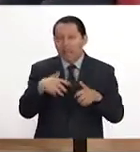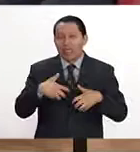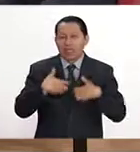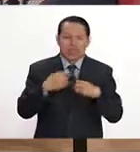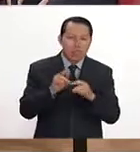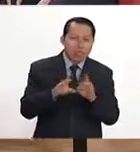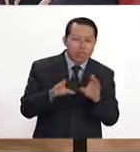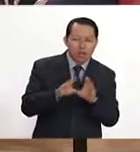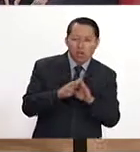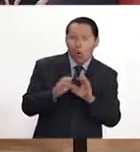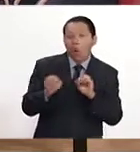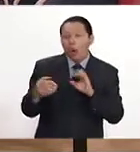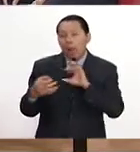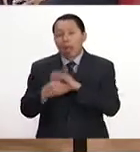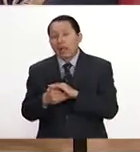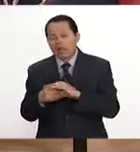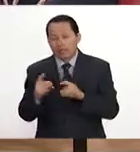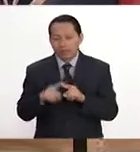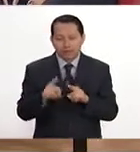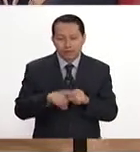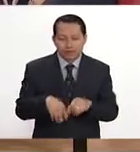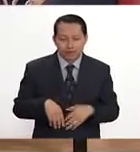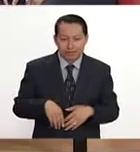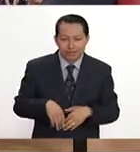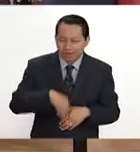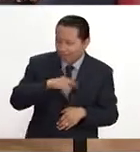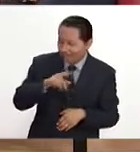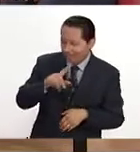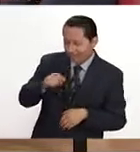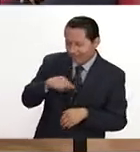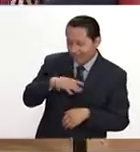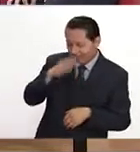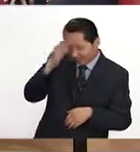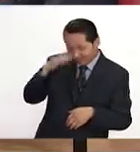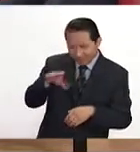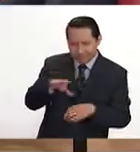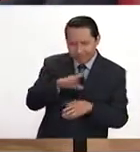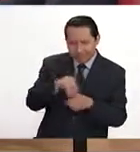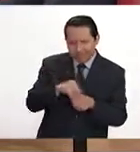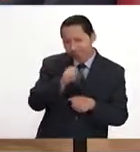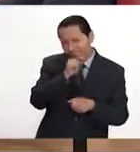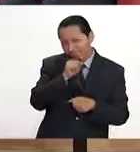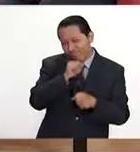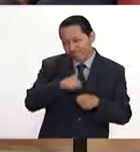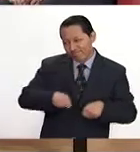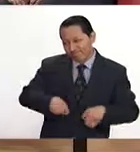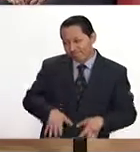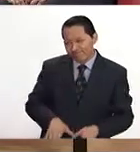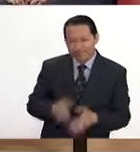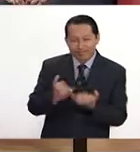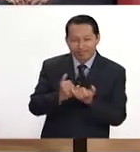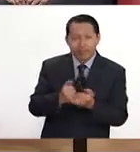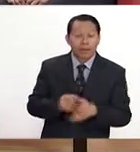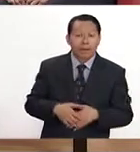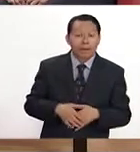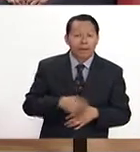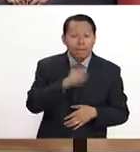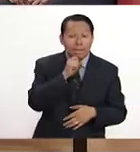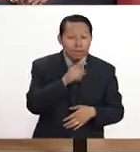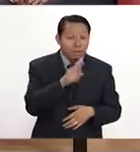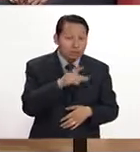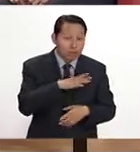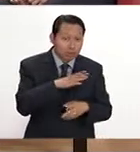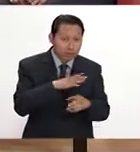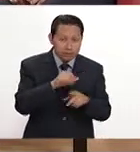se alían, ¿no? Las distintas partes. Ahí ya lo sabremos, porque todo se sabe. Sí, y más sí, ahora. también las condiciones en las que se negoció el paso